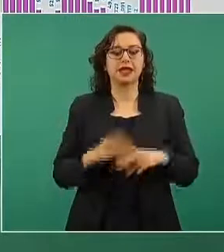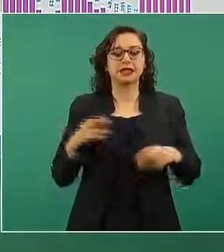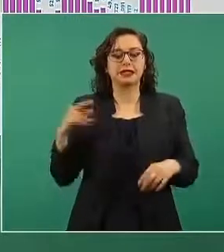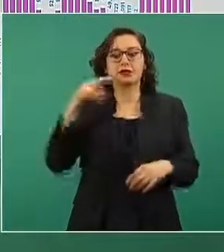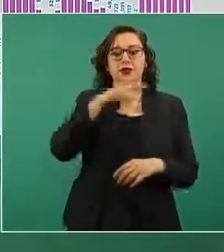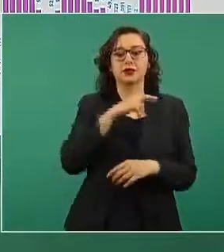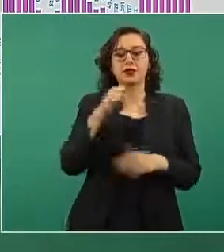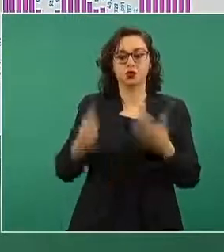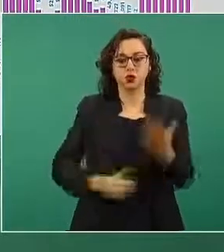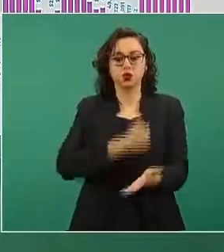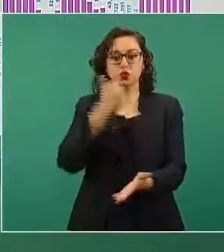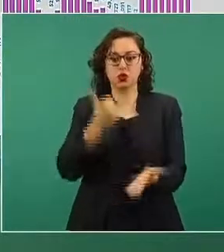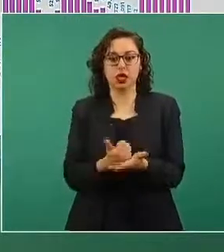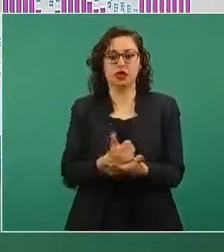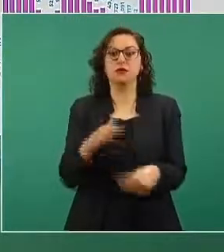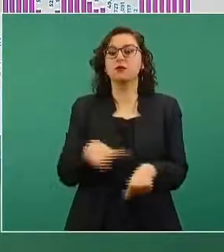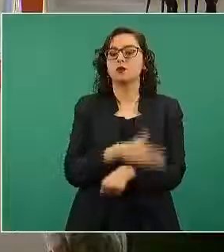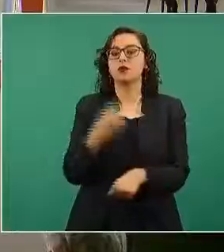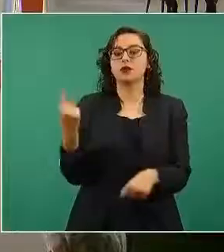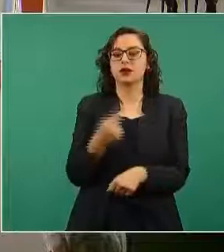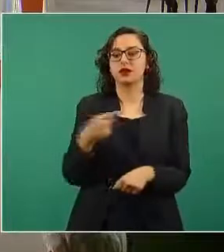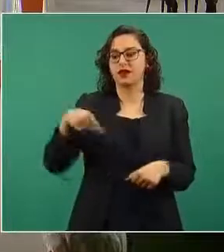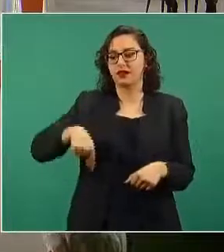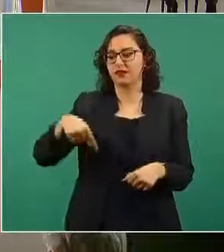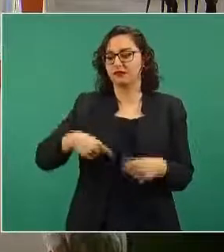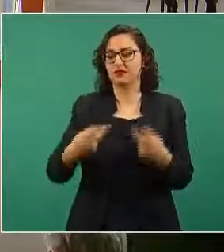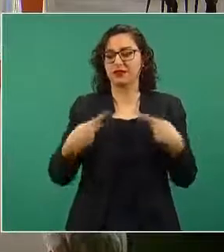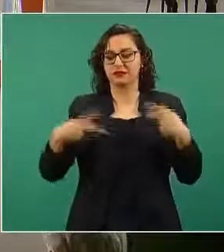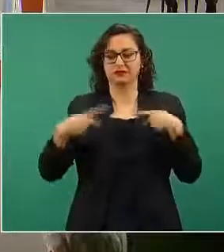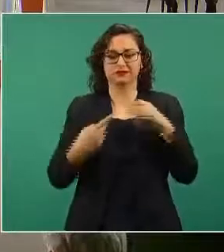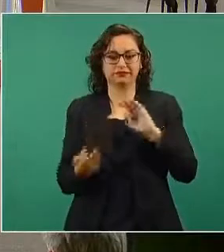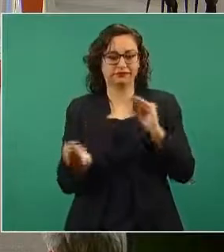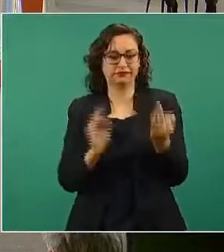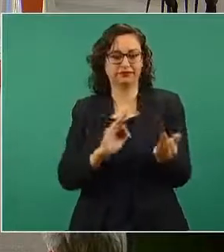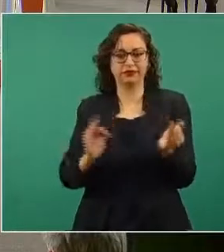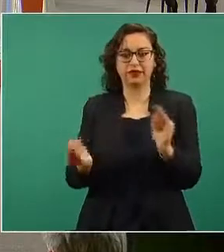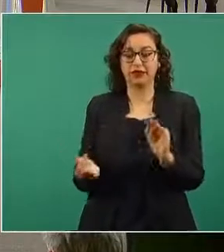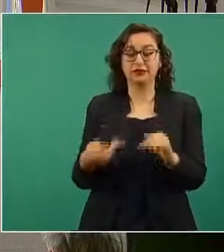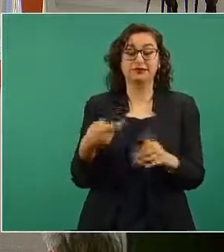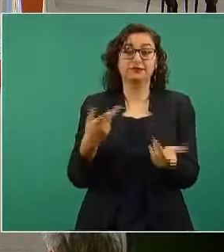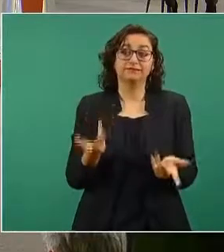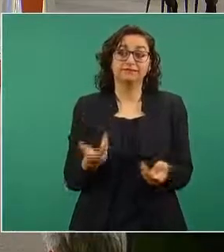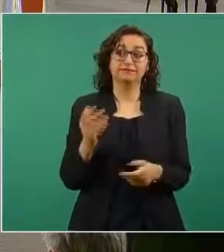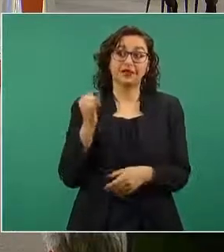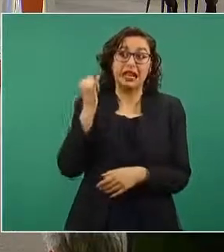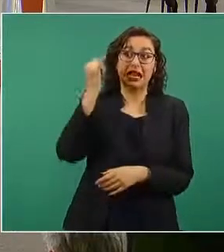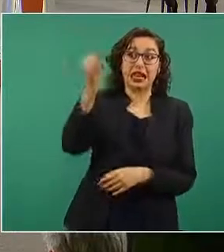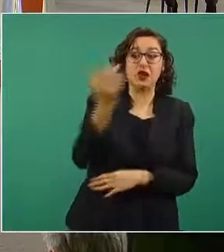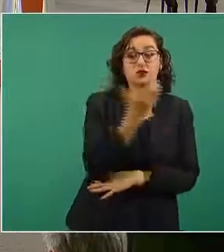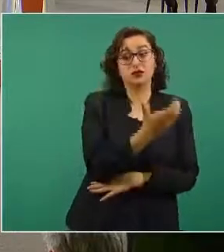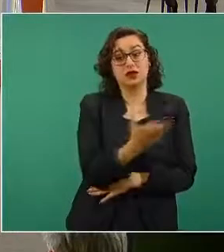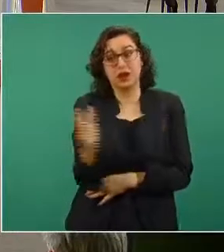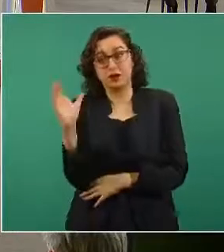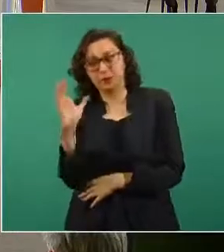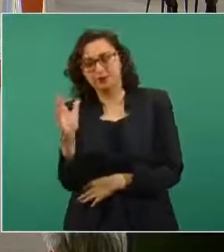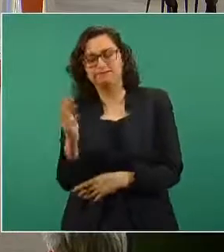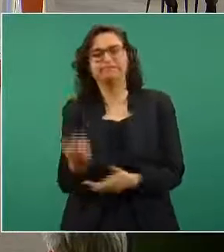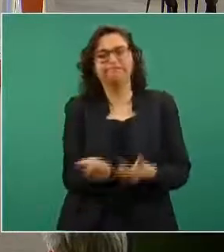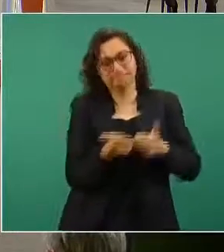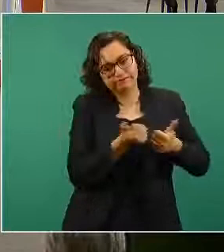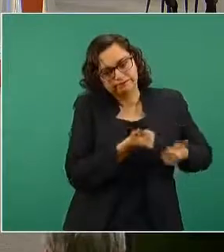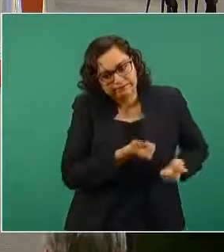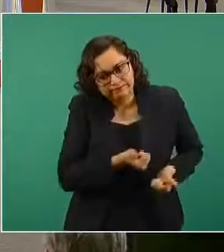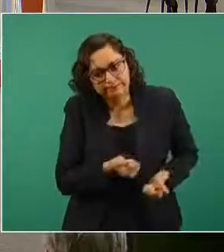porque la población está más concentrada. En las poblaciones rurales, parte del tiempo que se invierte durante el operativo es justamente